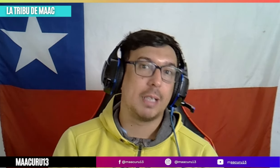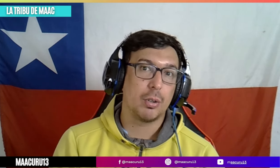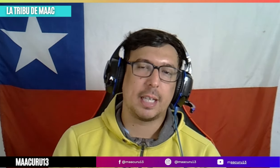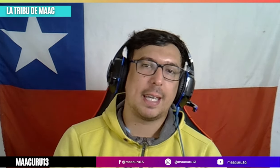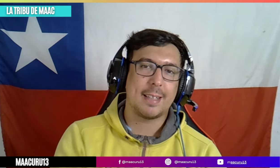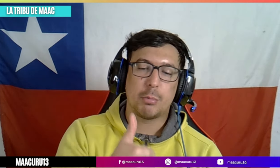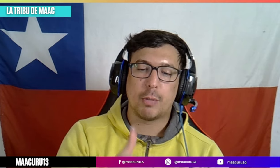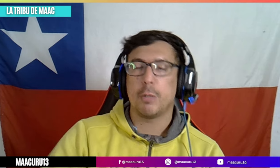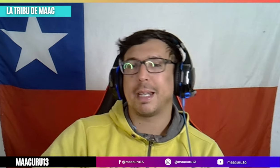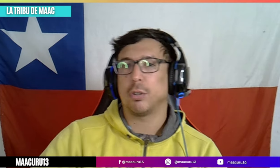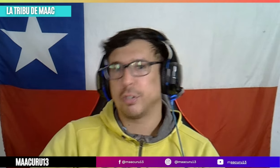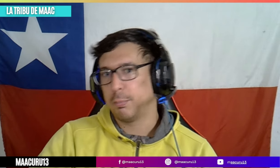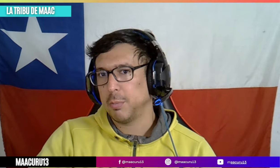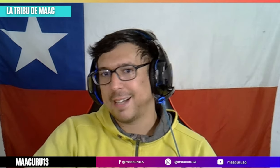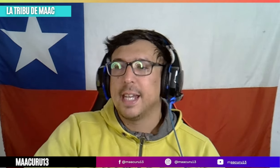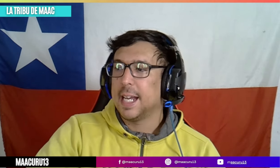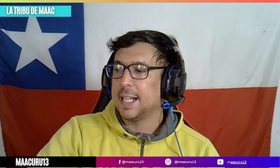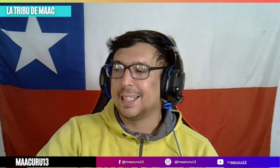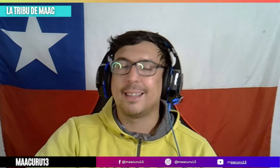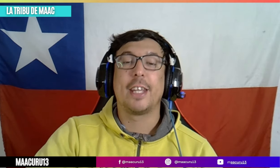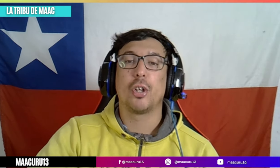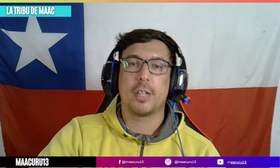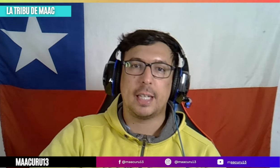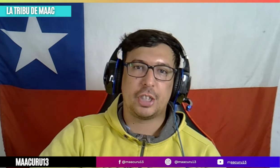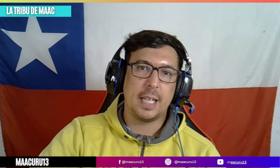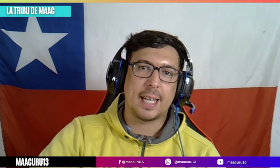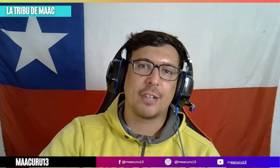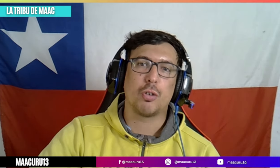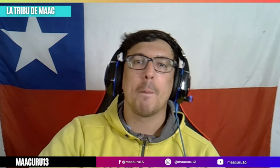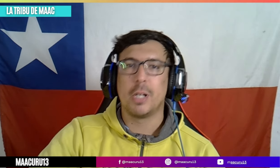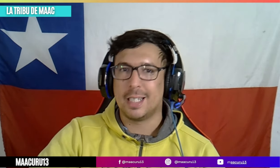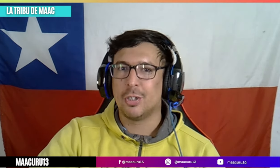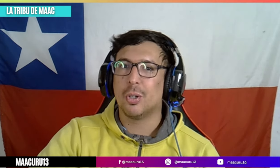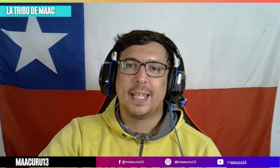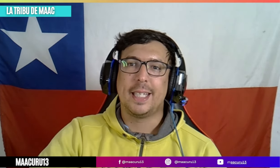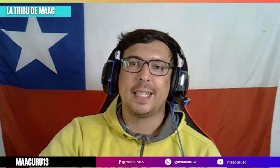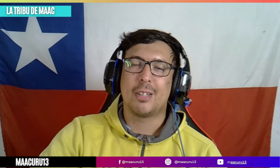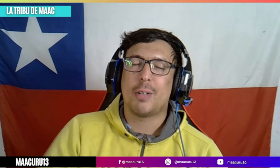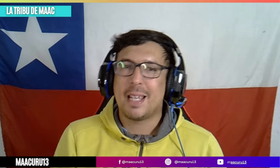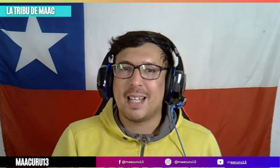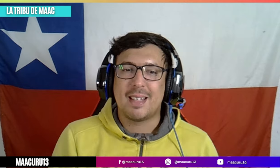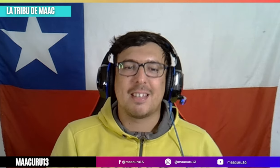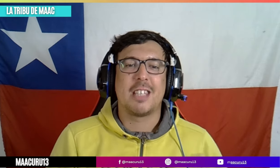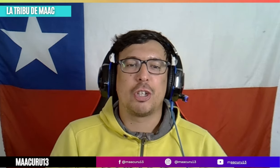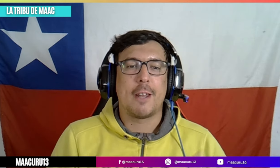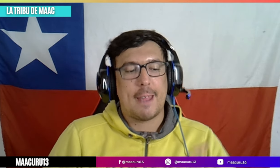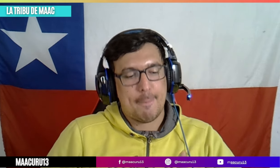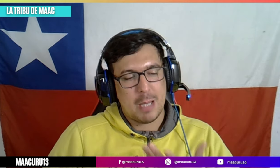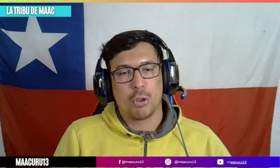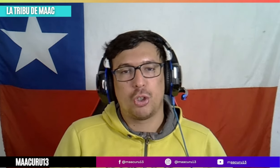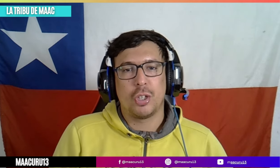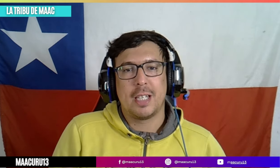esos videos, que están muy buenos, y para conocer un poco más el interior de Chile, que es muy lindo y es una mezcla de sensaciones,